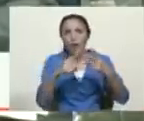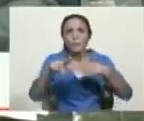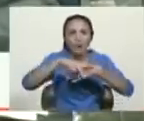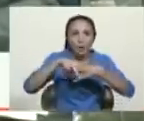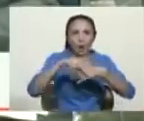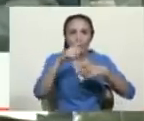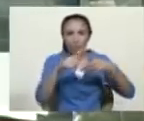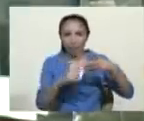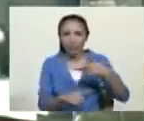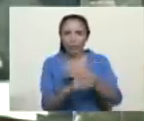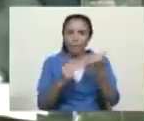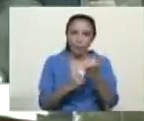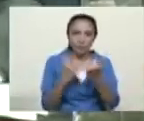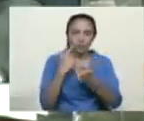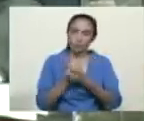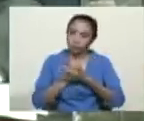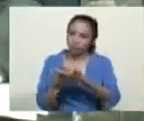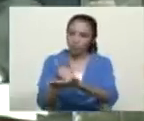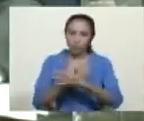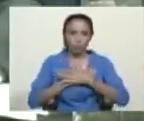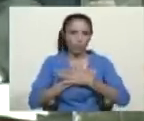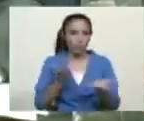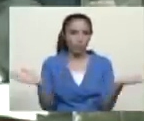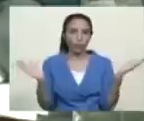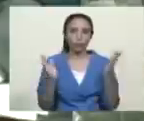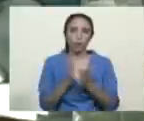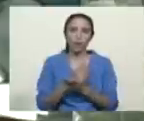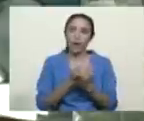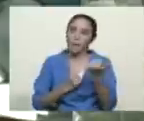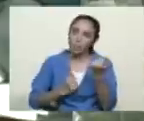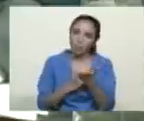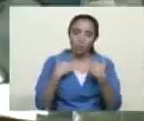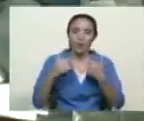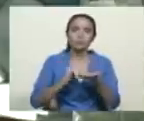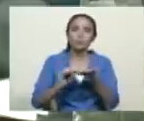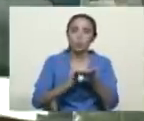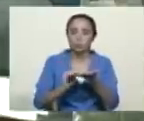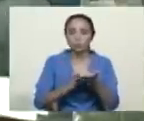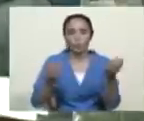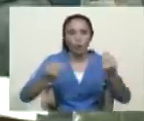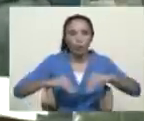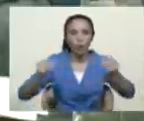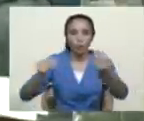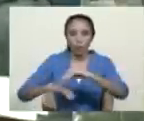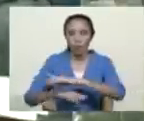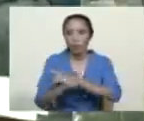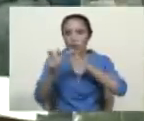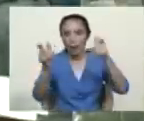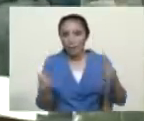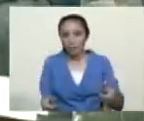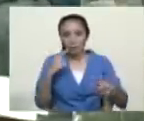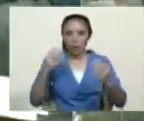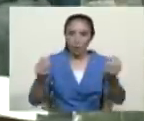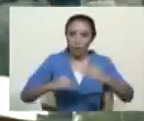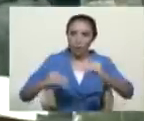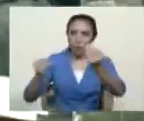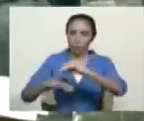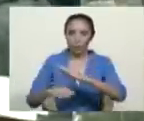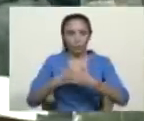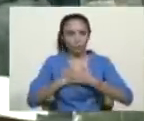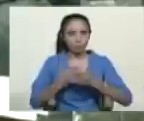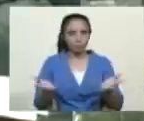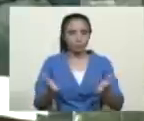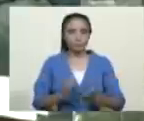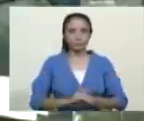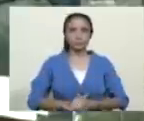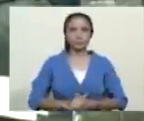Estamos dispuestos a dar ayuda para alcanzar una solución entre todos los afectados, todas las fuerzas patrióticas